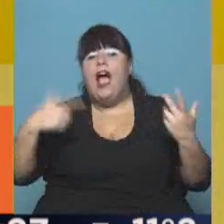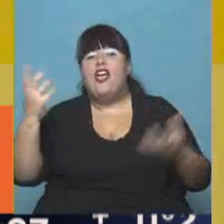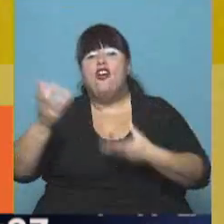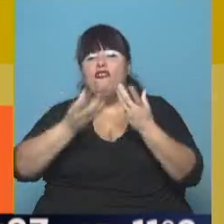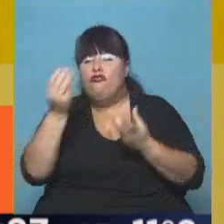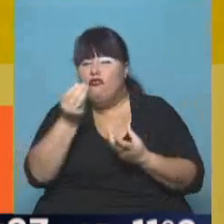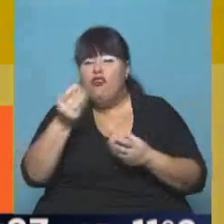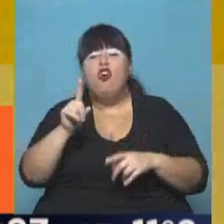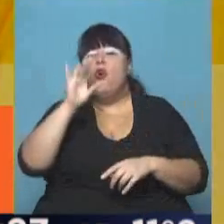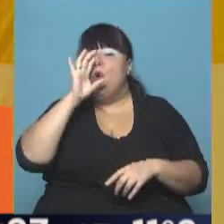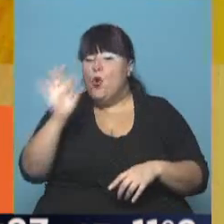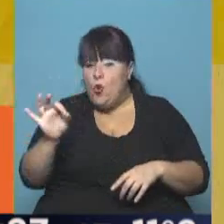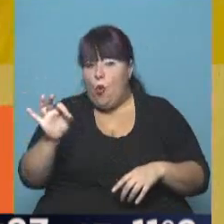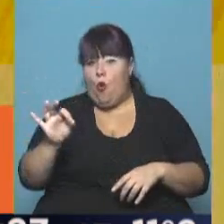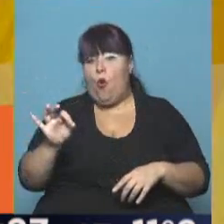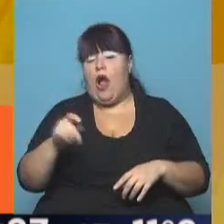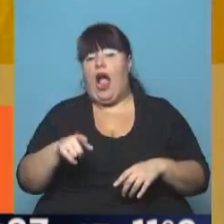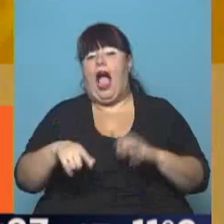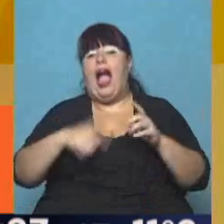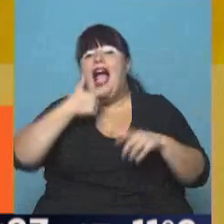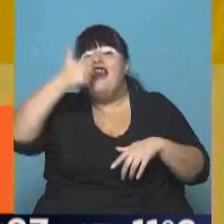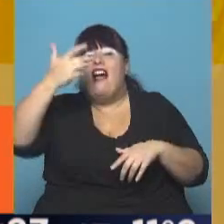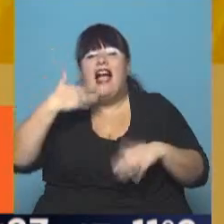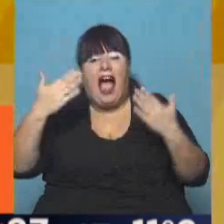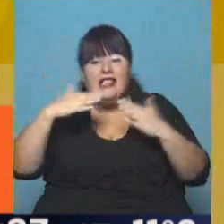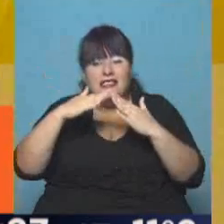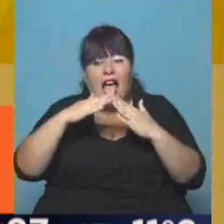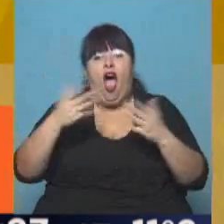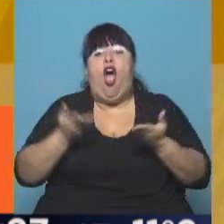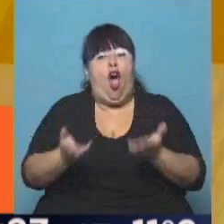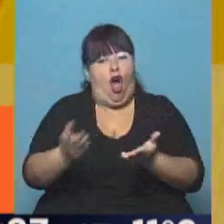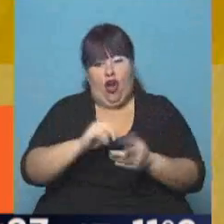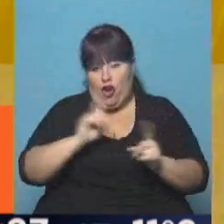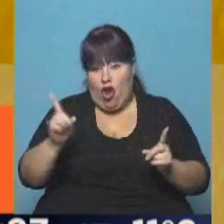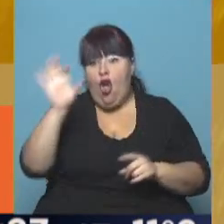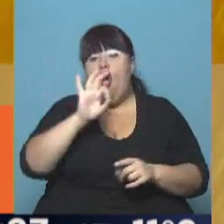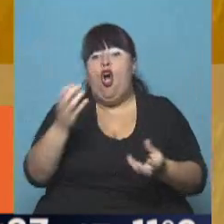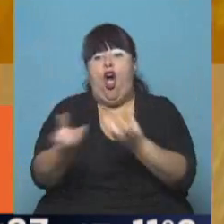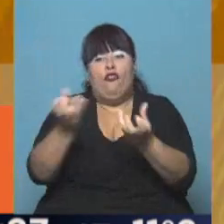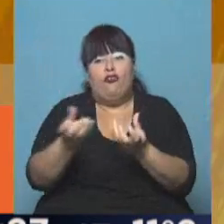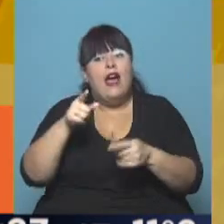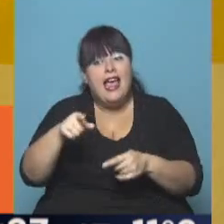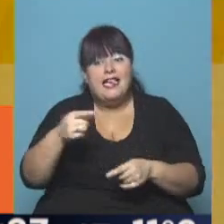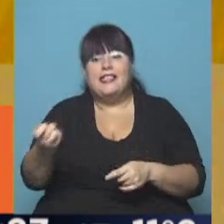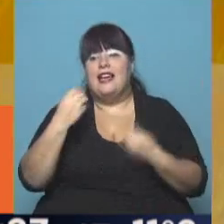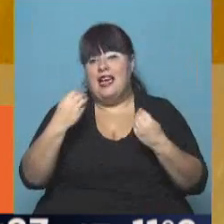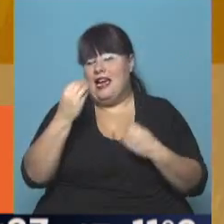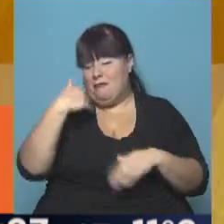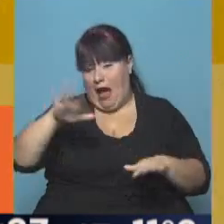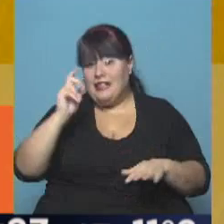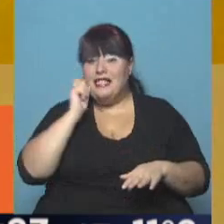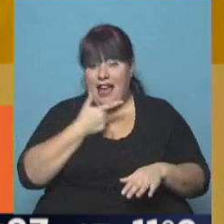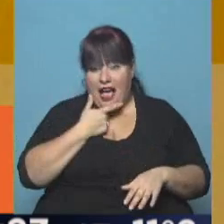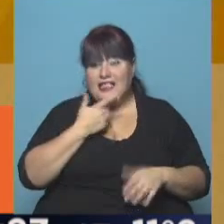nunca aumentarla la calefacción de la casa con un horno o con las hornallas porque eso consume más oxígeno